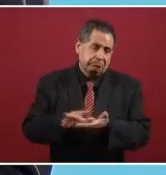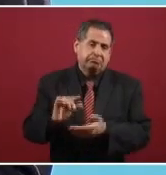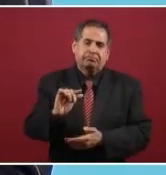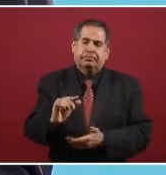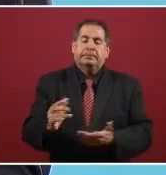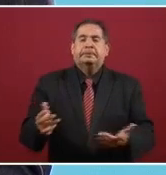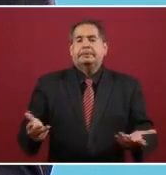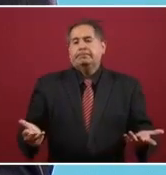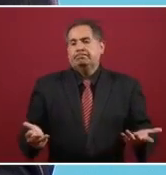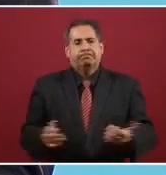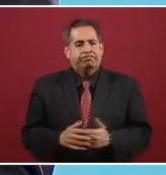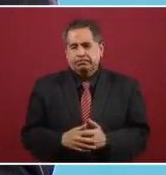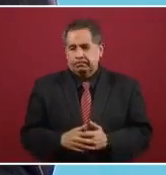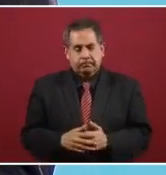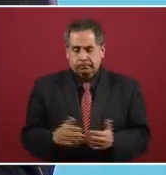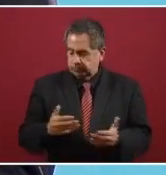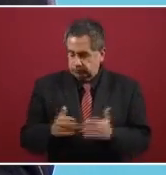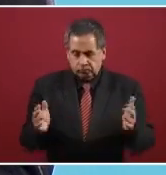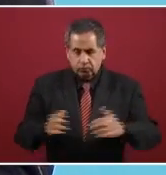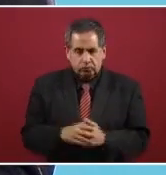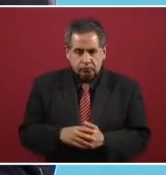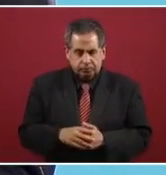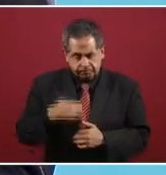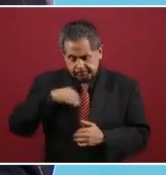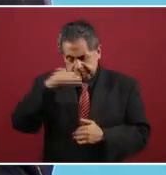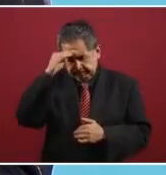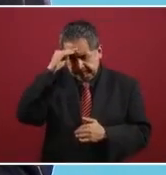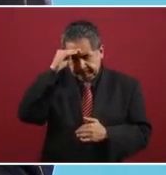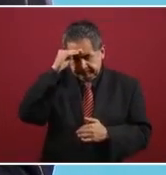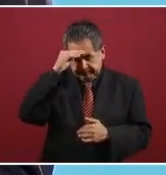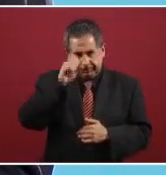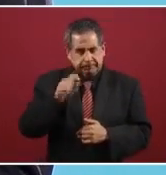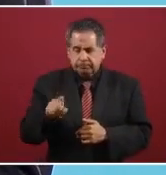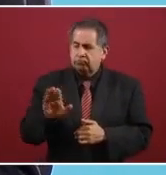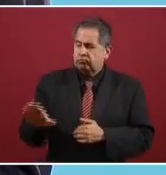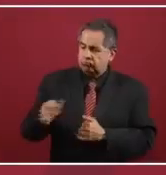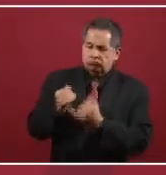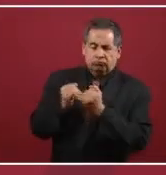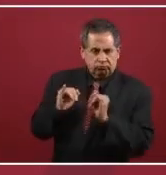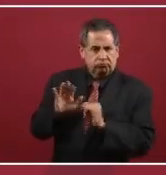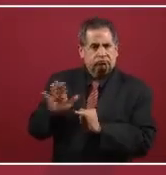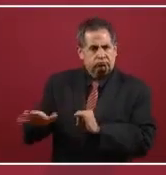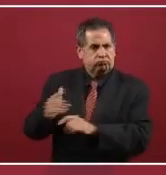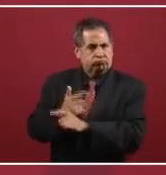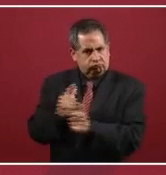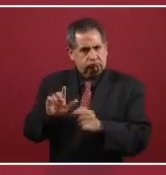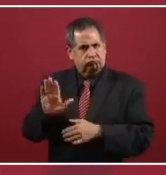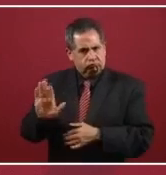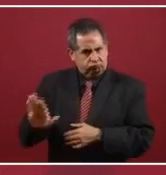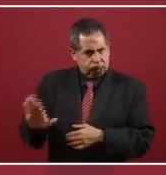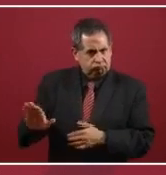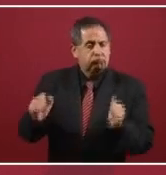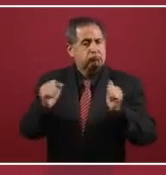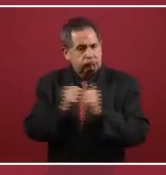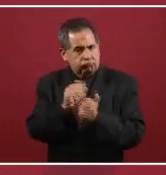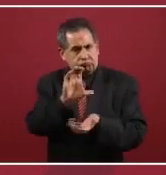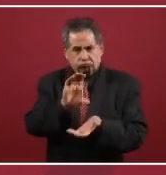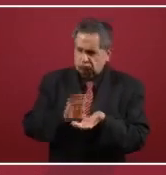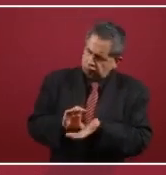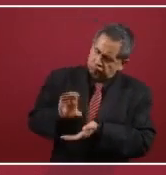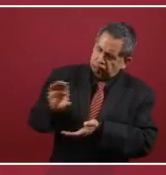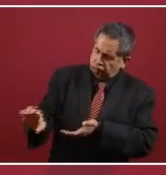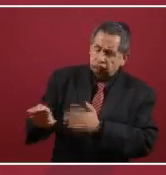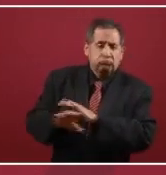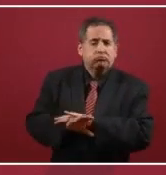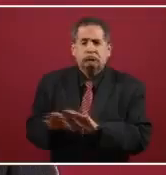Entonces, ahora, manteniendo su independencia, su libertad, se entrega de esta